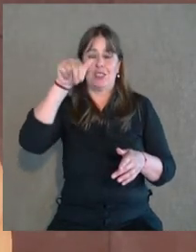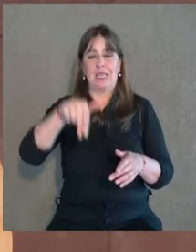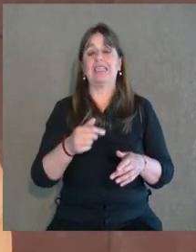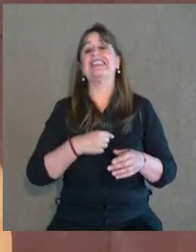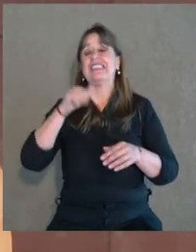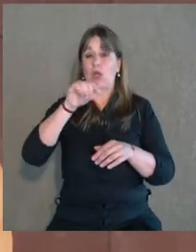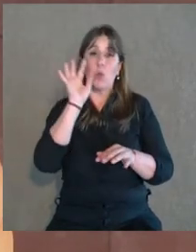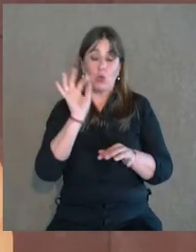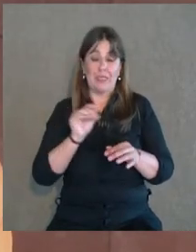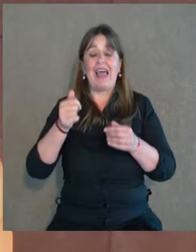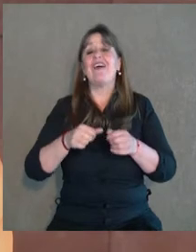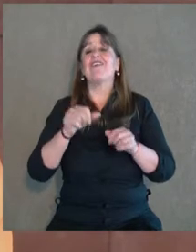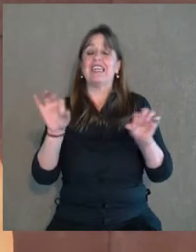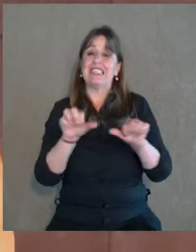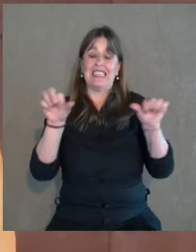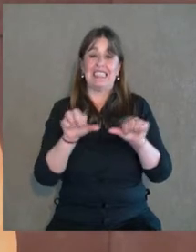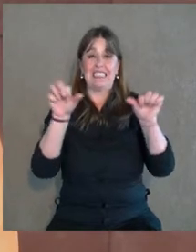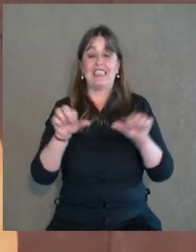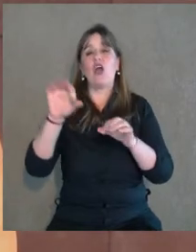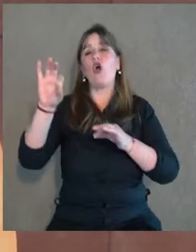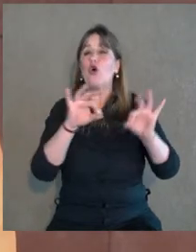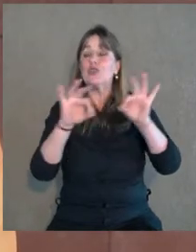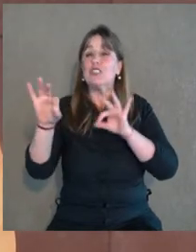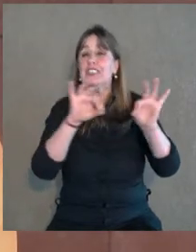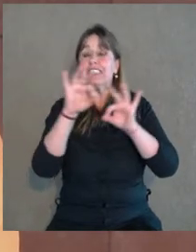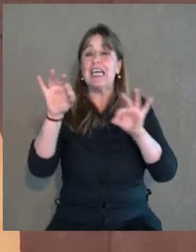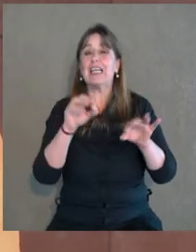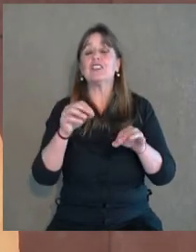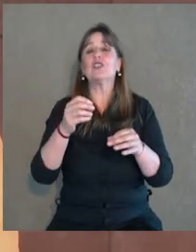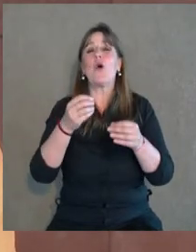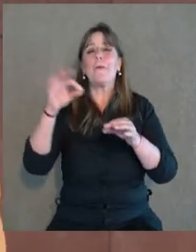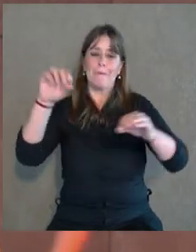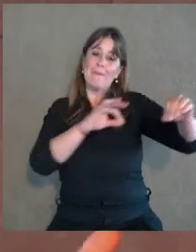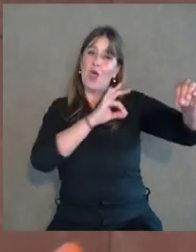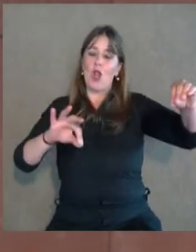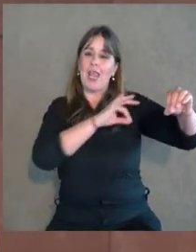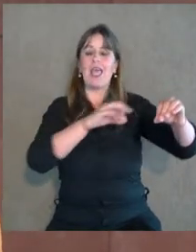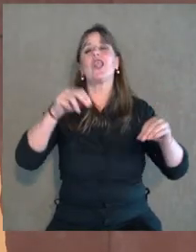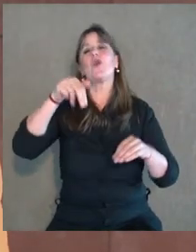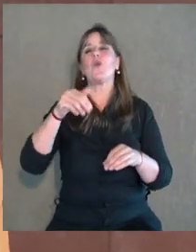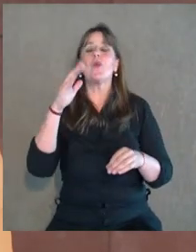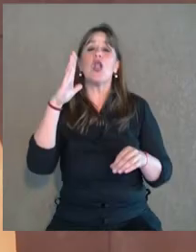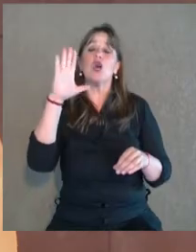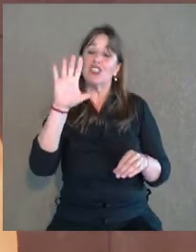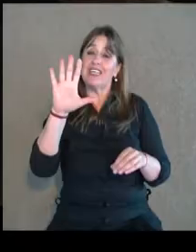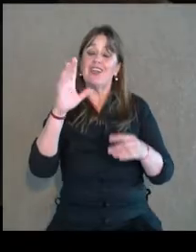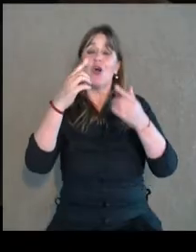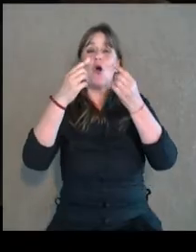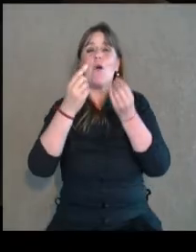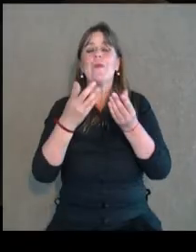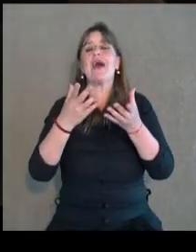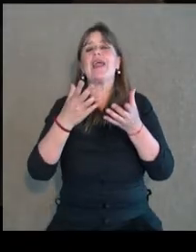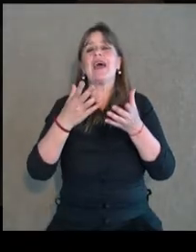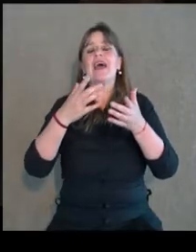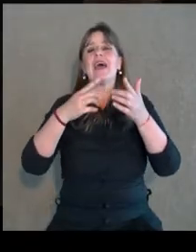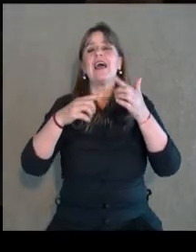mozart y el concierto para violín número 5 del mismo autor me acompaña en este momento juanca nabo que es violinista